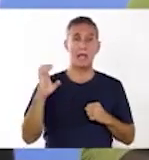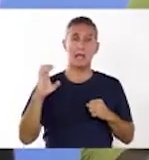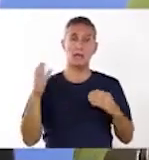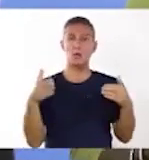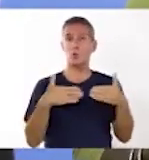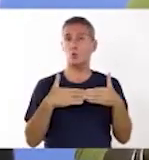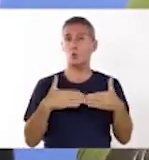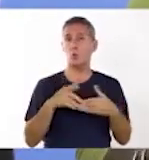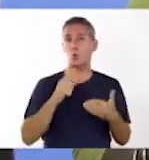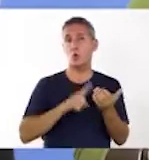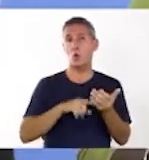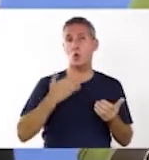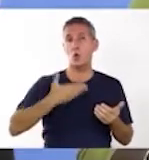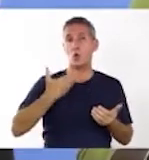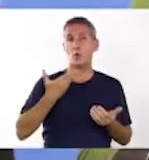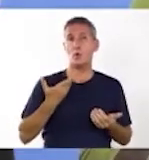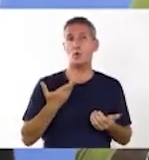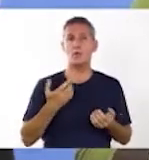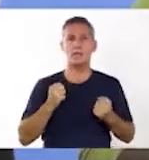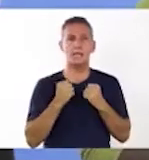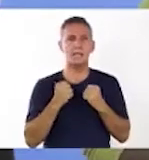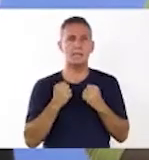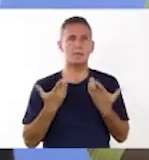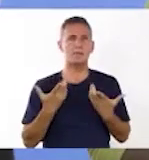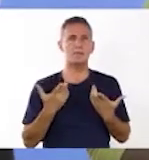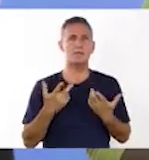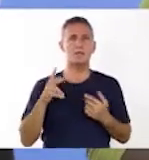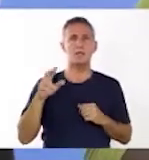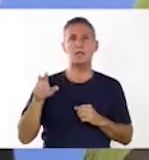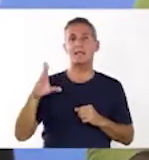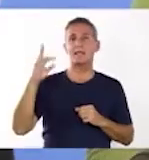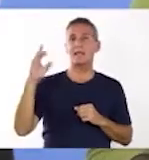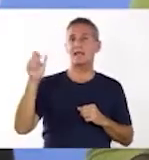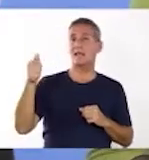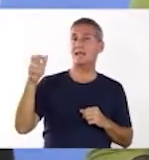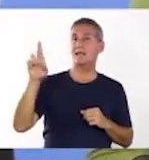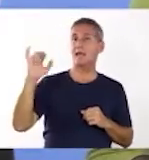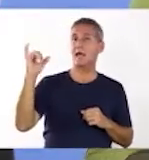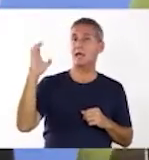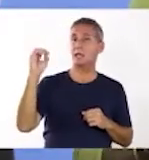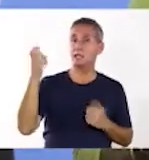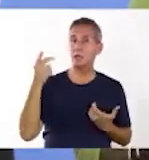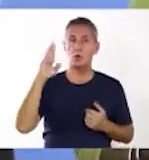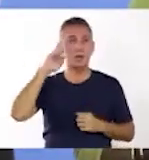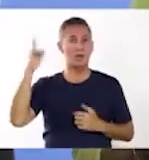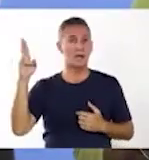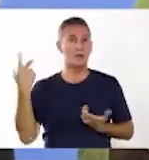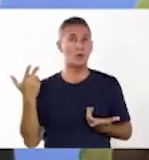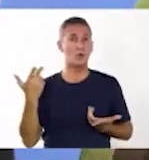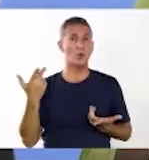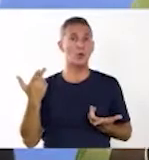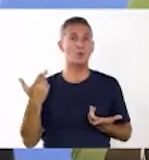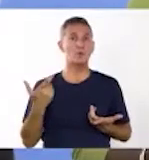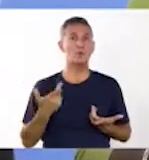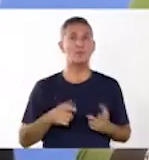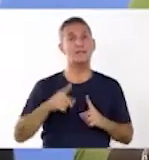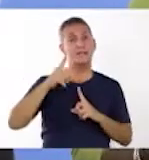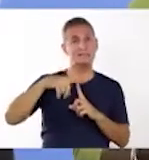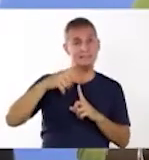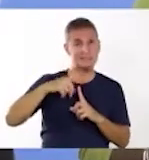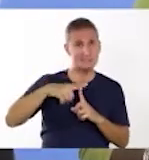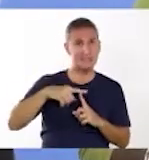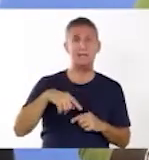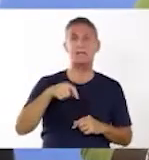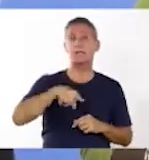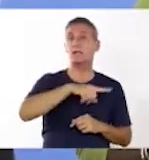Aquí son las conclusiones del poema de invierno de Rubén Darío. Recuerden que lo mandamos como